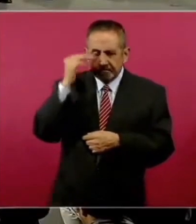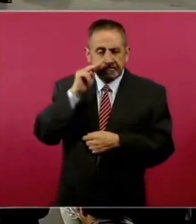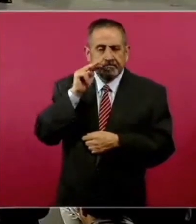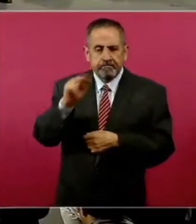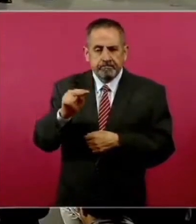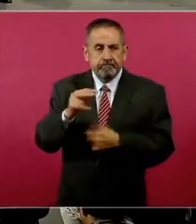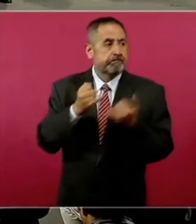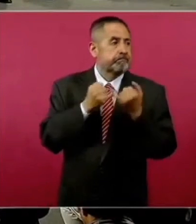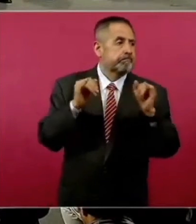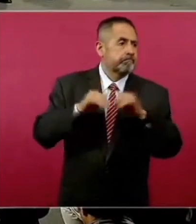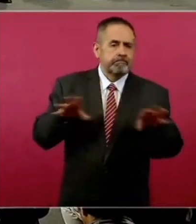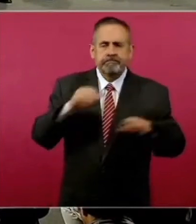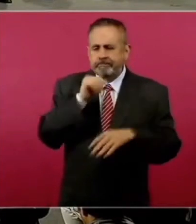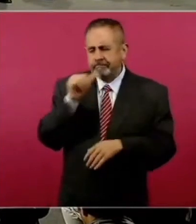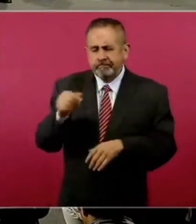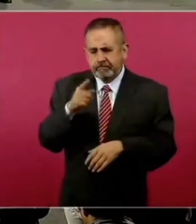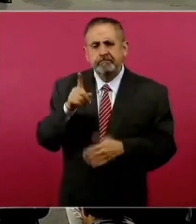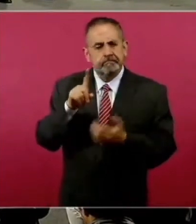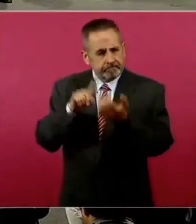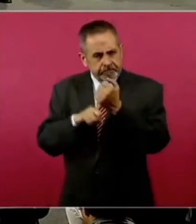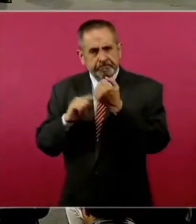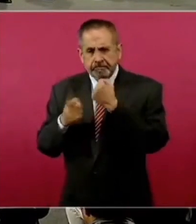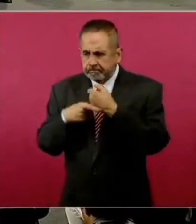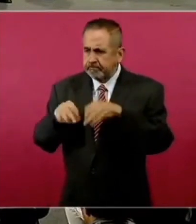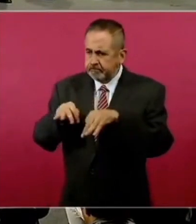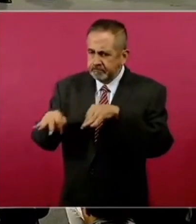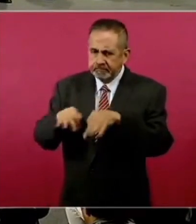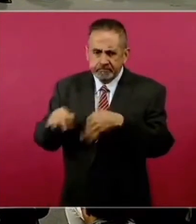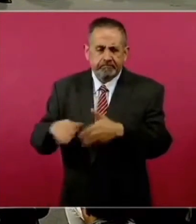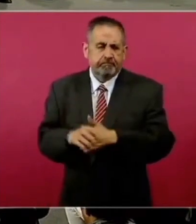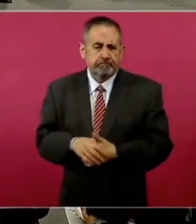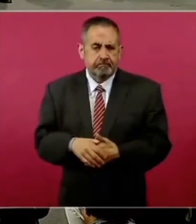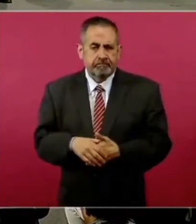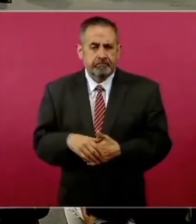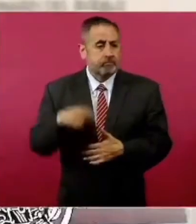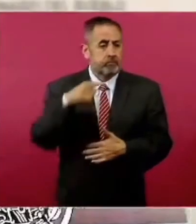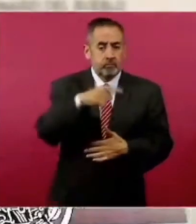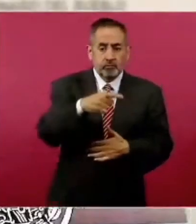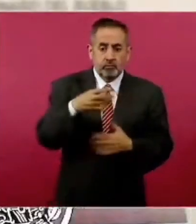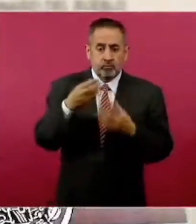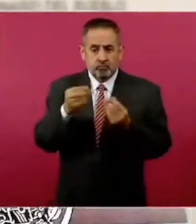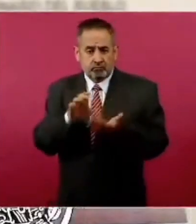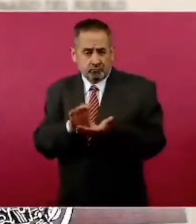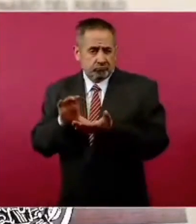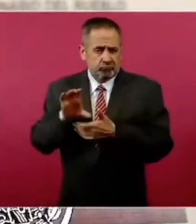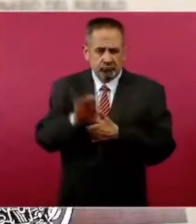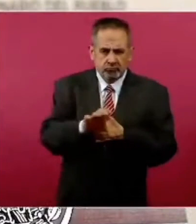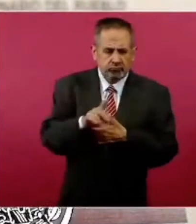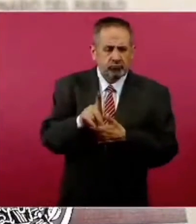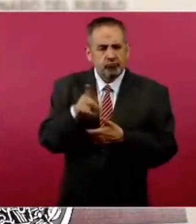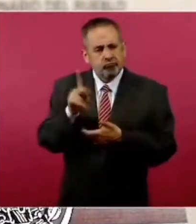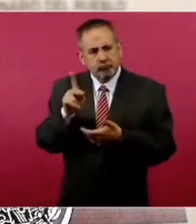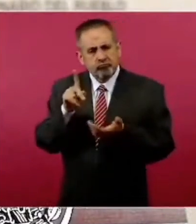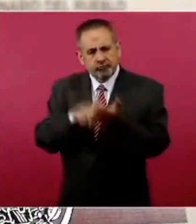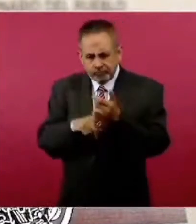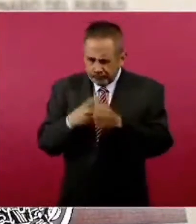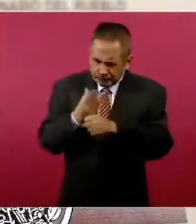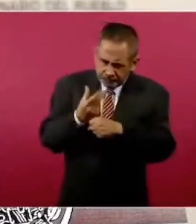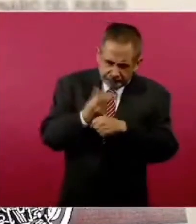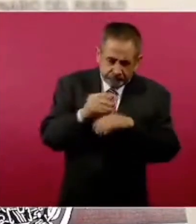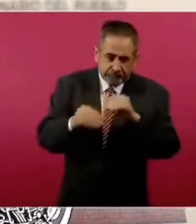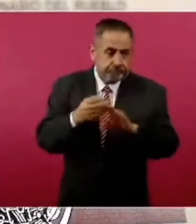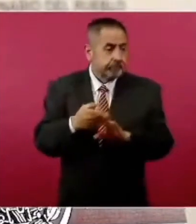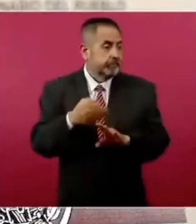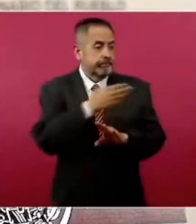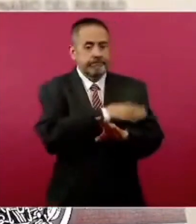inauguran incluso muchas veces no significan grandes erogaciones e inversiones pero durante mucho tiempo se